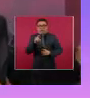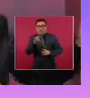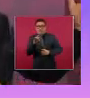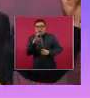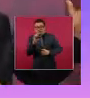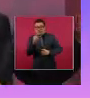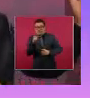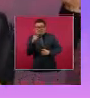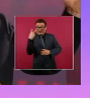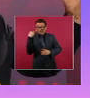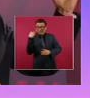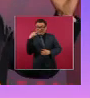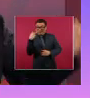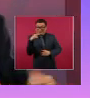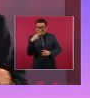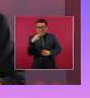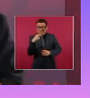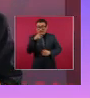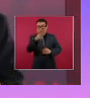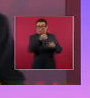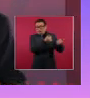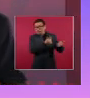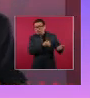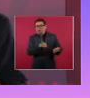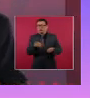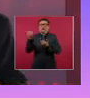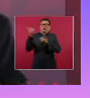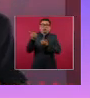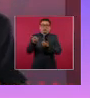que significa llevar el balasto